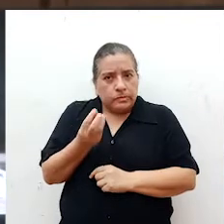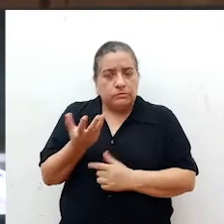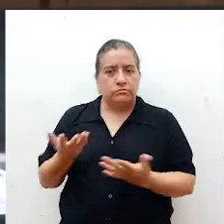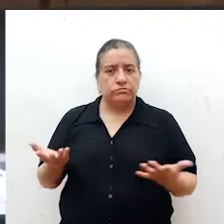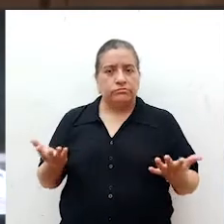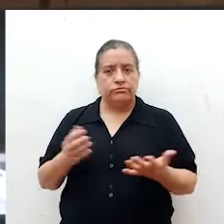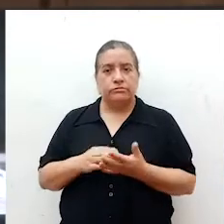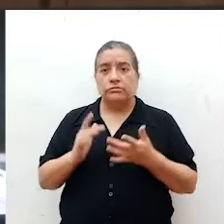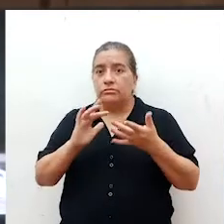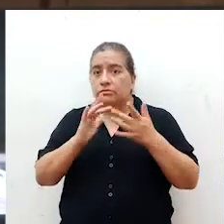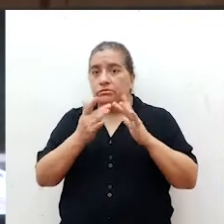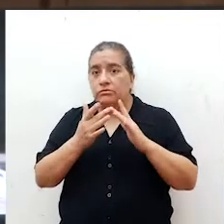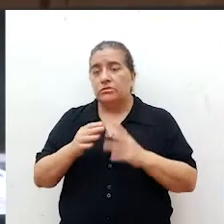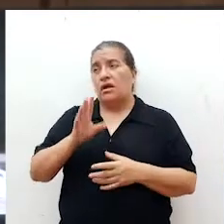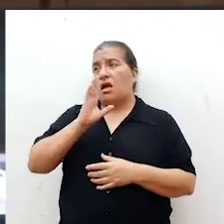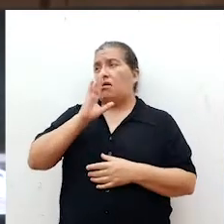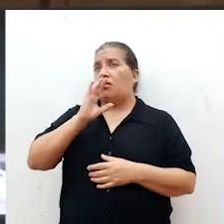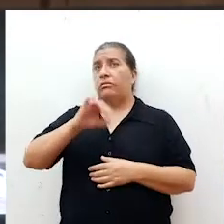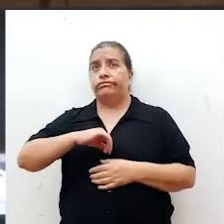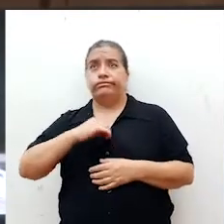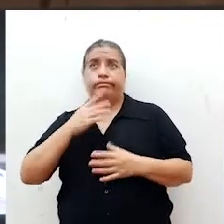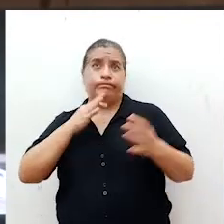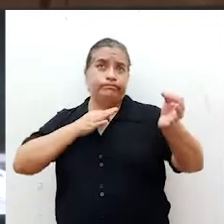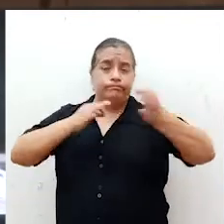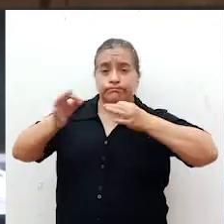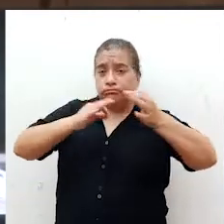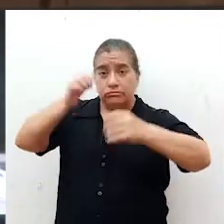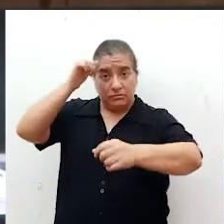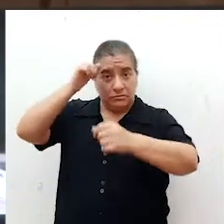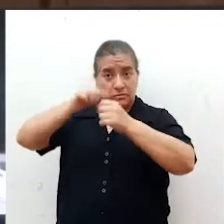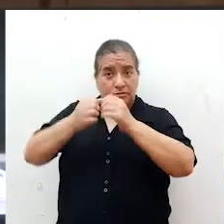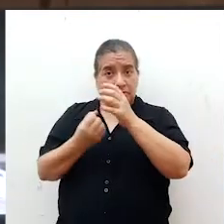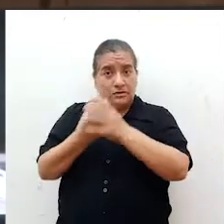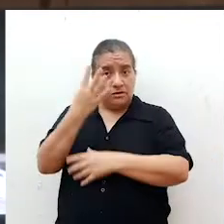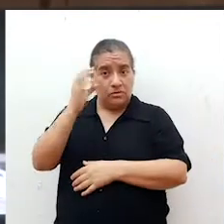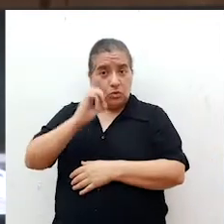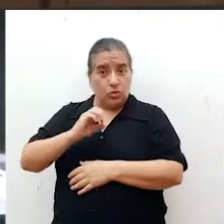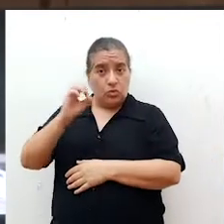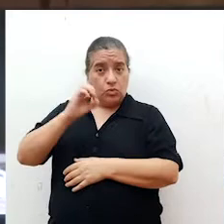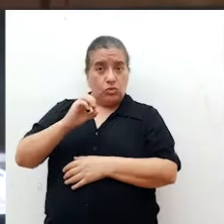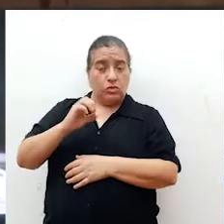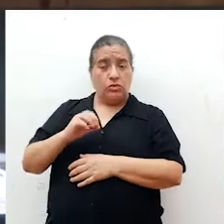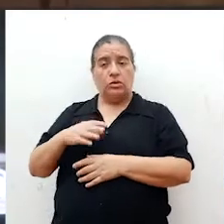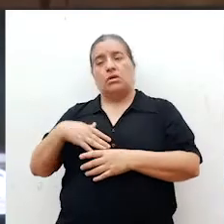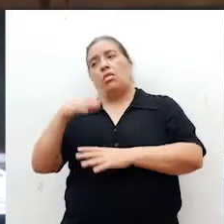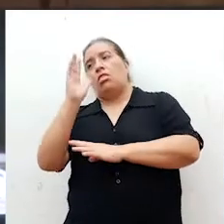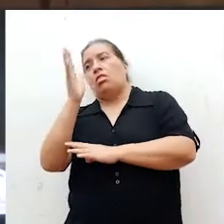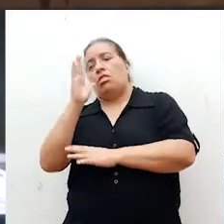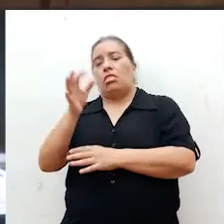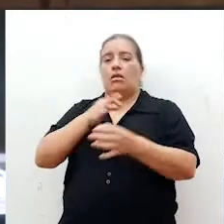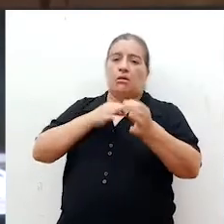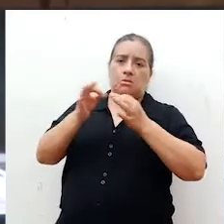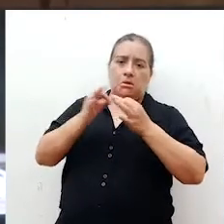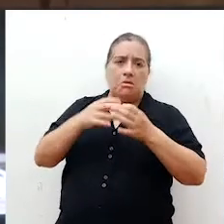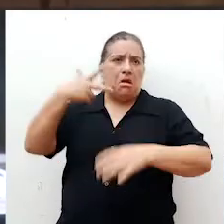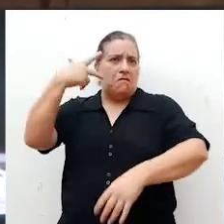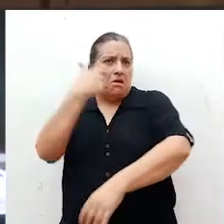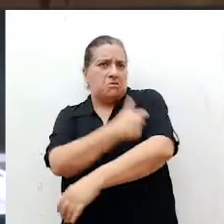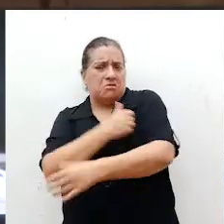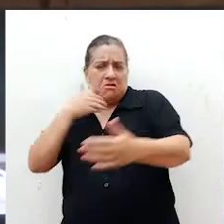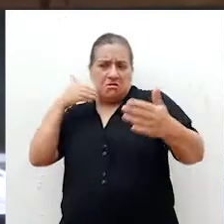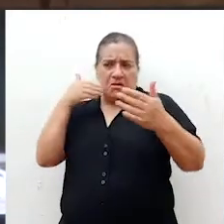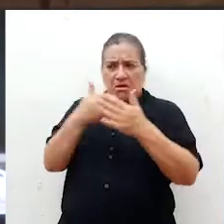el margen que hay es muy pequeño. Si eso lo combinamos con discursos triunfalistas, recuerden ustedes, en septiembre,